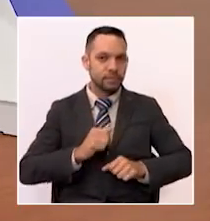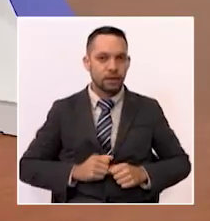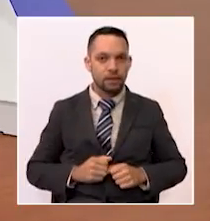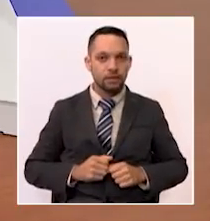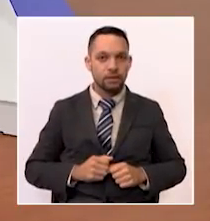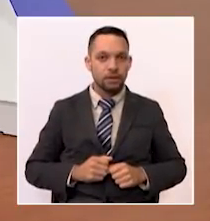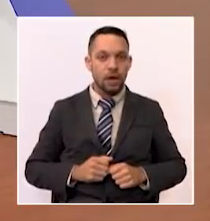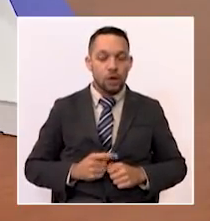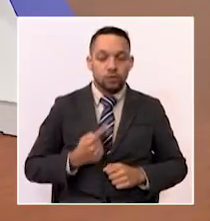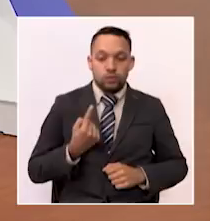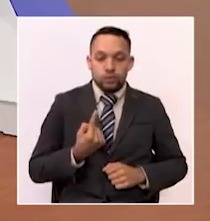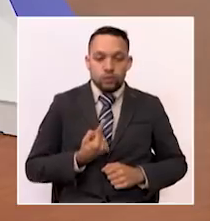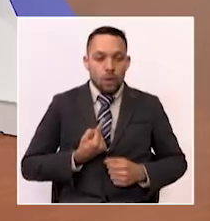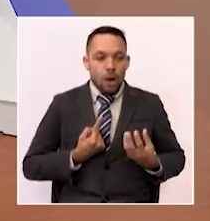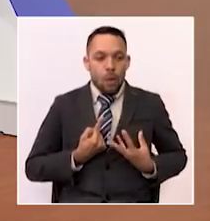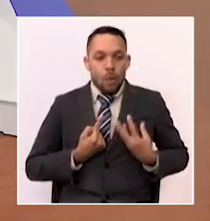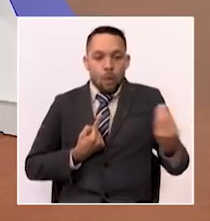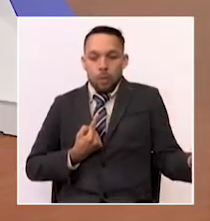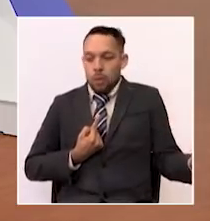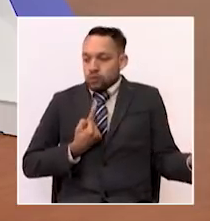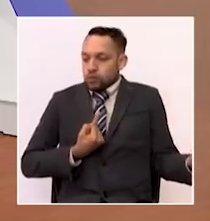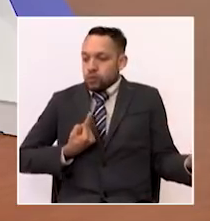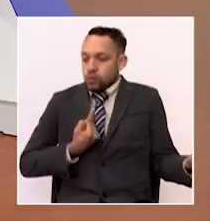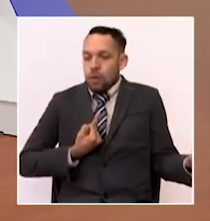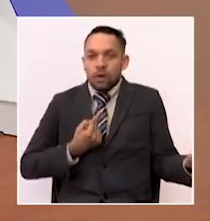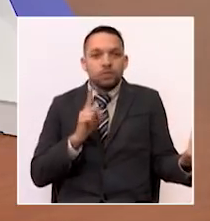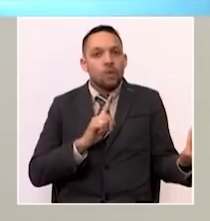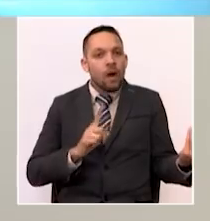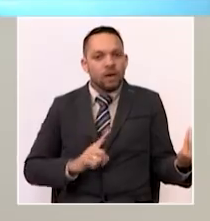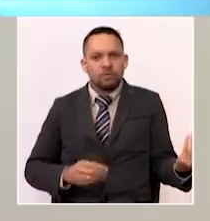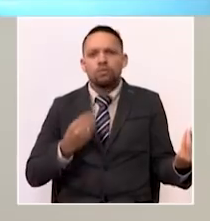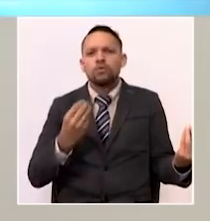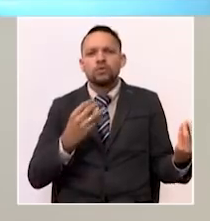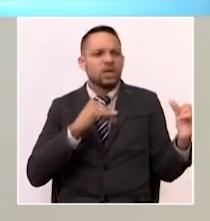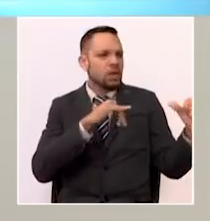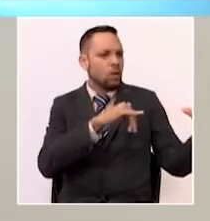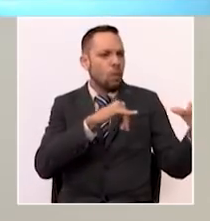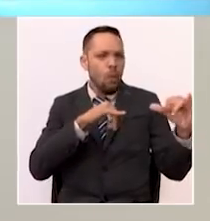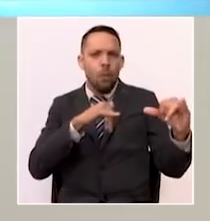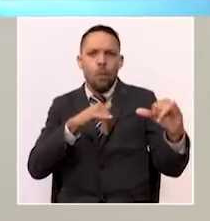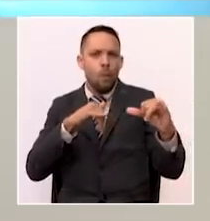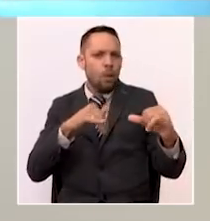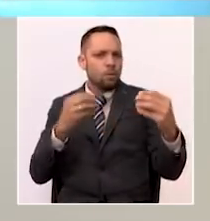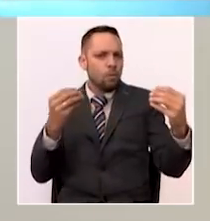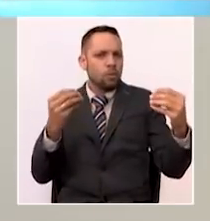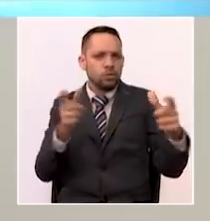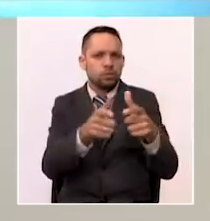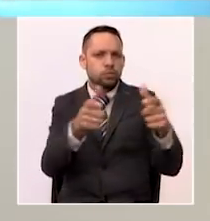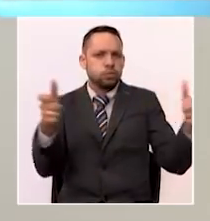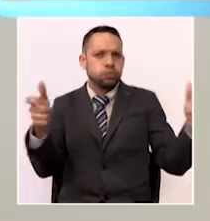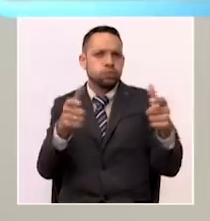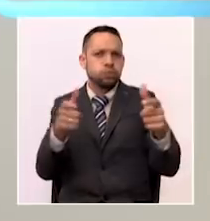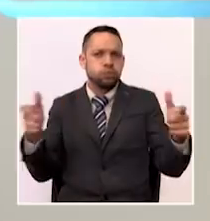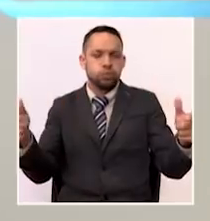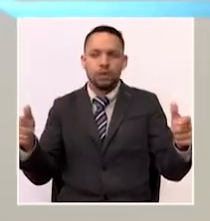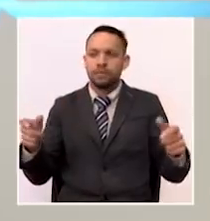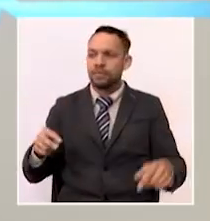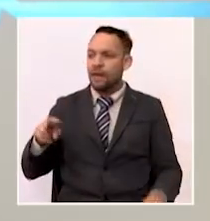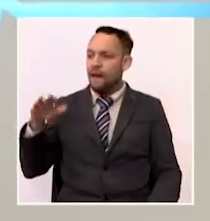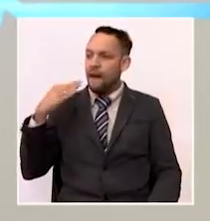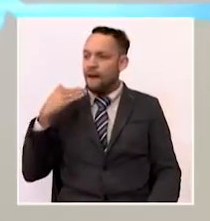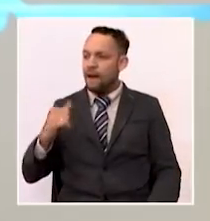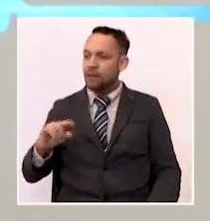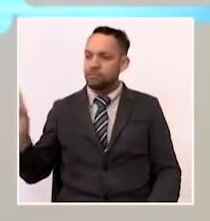solas. Esto es un problema más común de lo que ustedes piensan. Con cada mujer que uno tiene al lado tiene algún